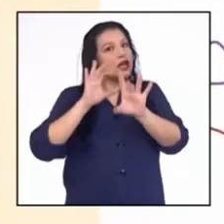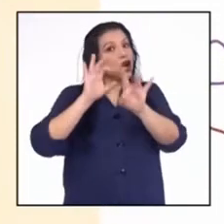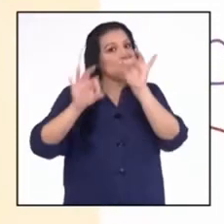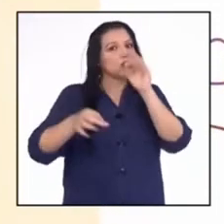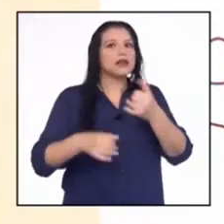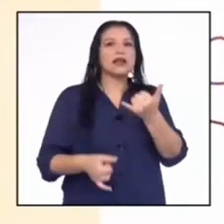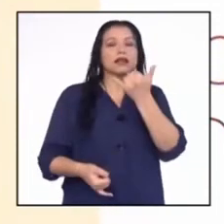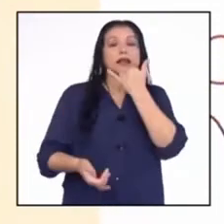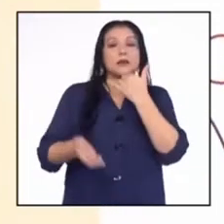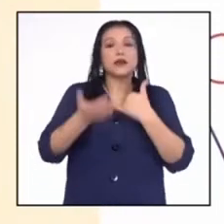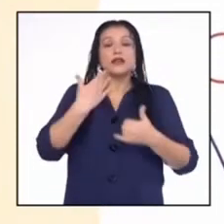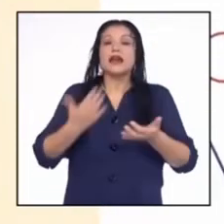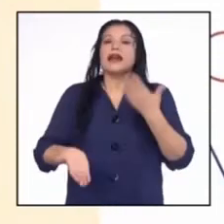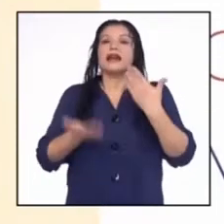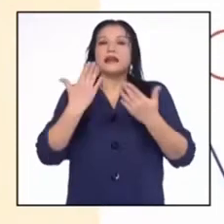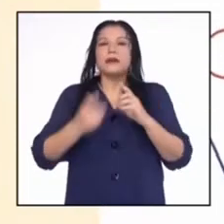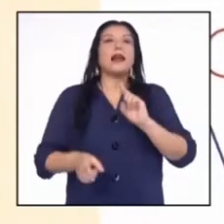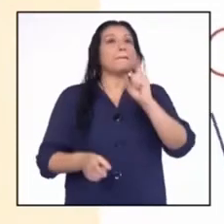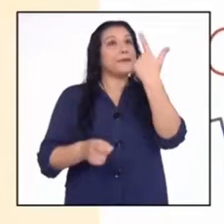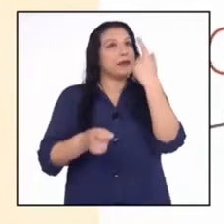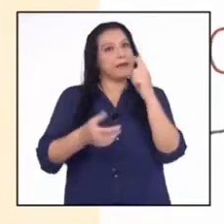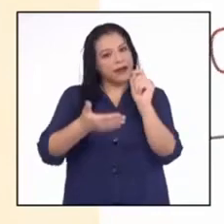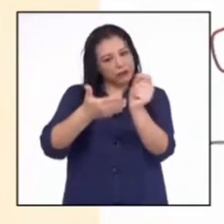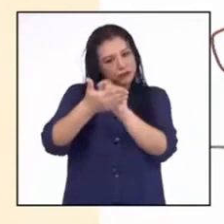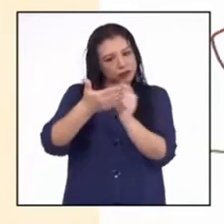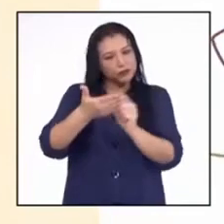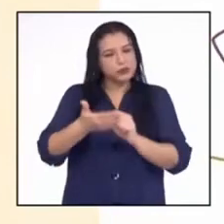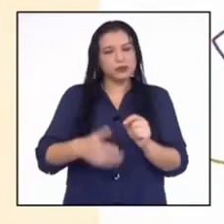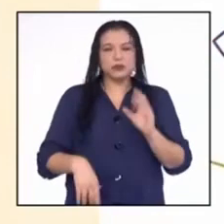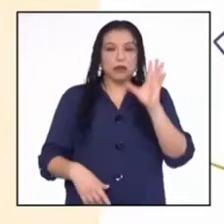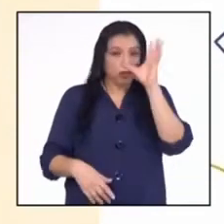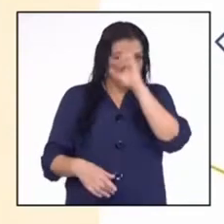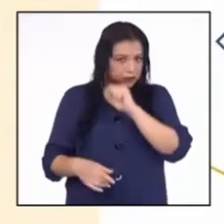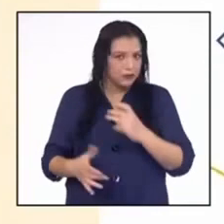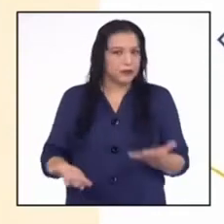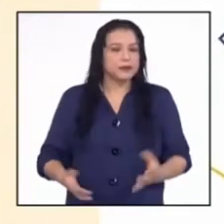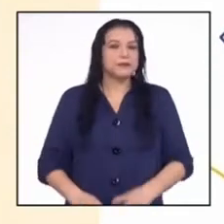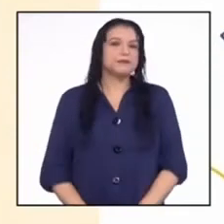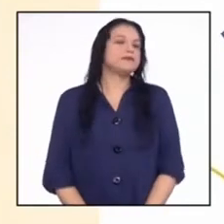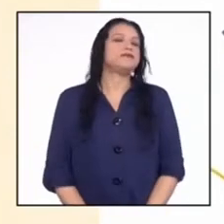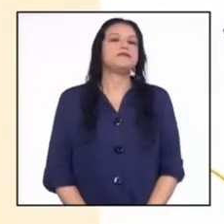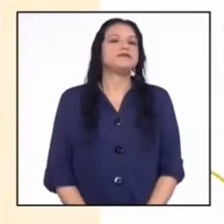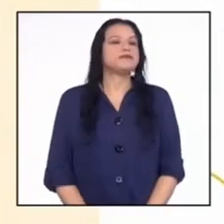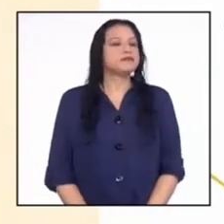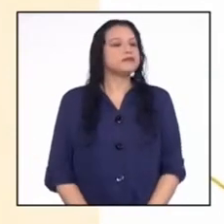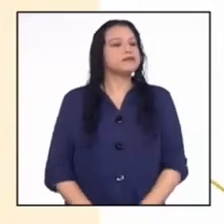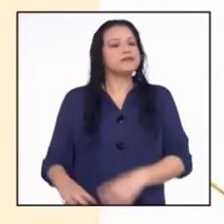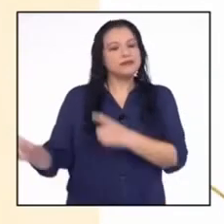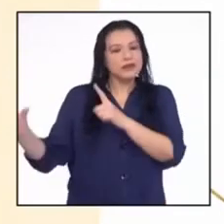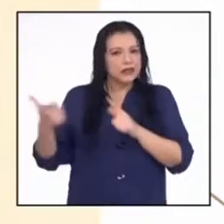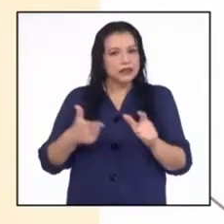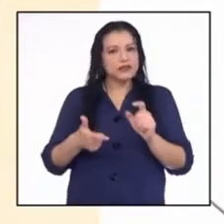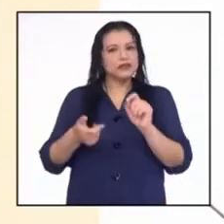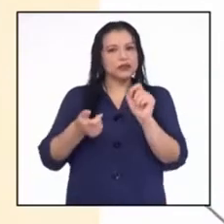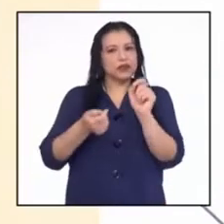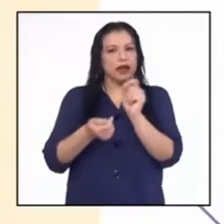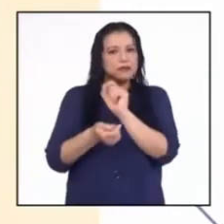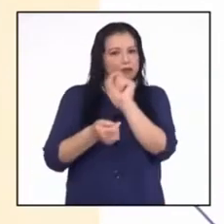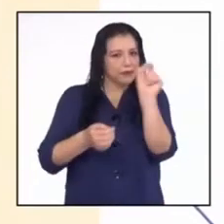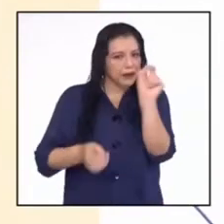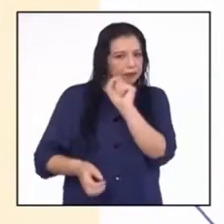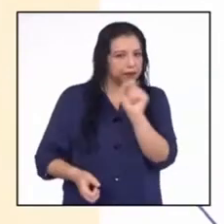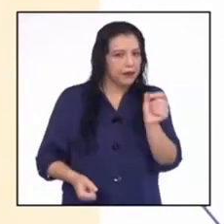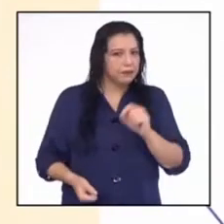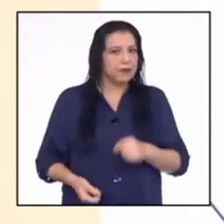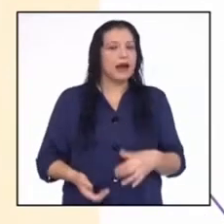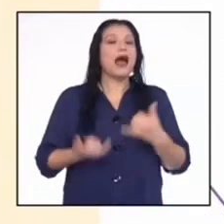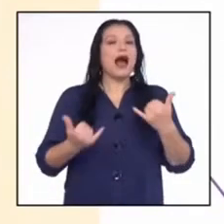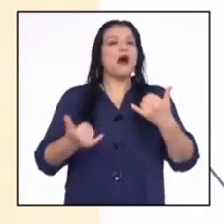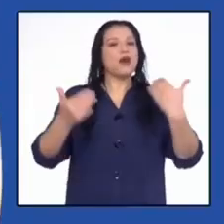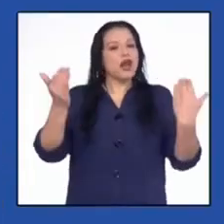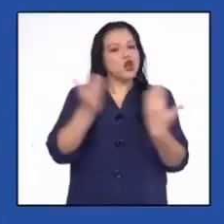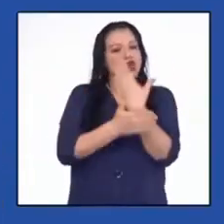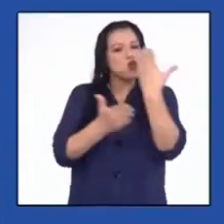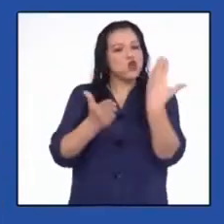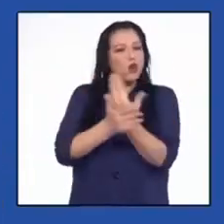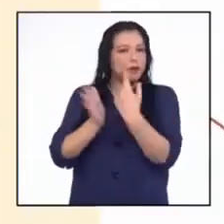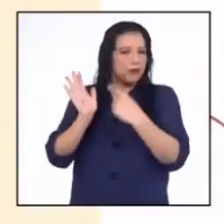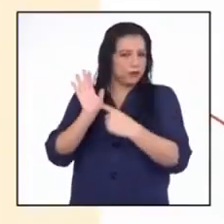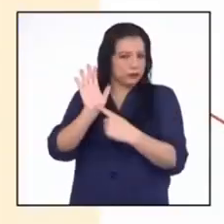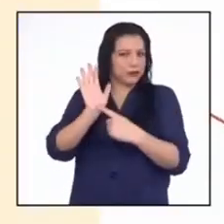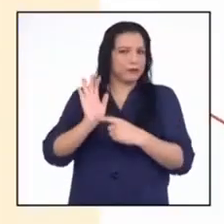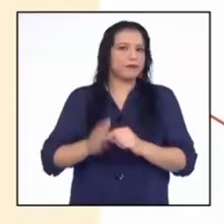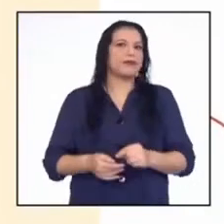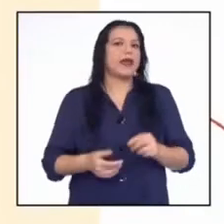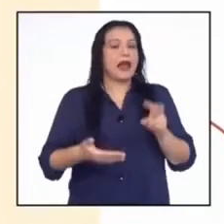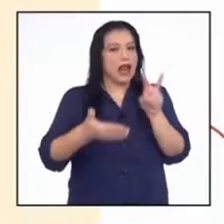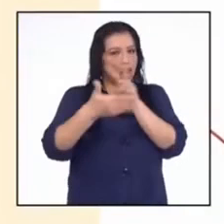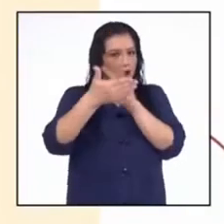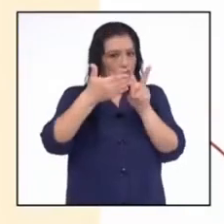cuando escribimos la primera vez no notamos. Listo, ya lo hice. Miren, les enseño el nuevo texto. Lo